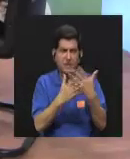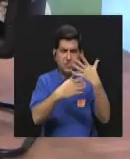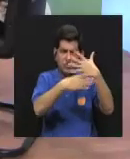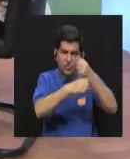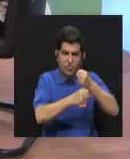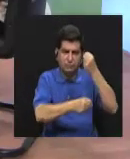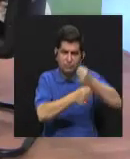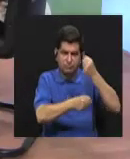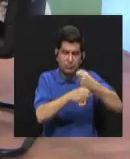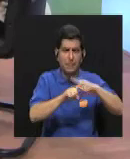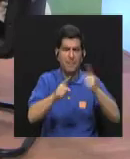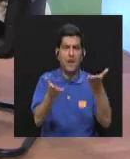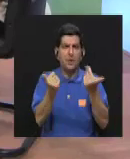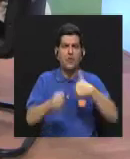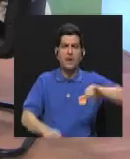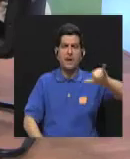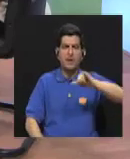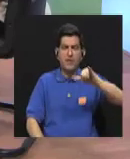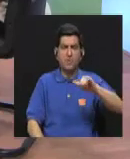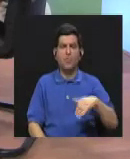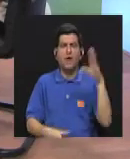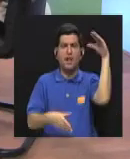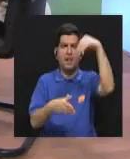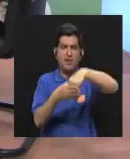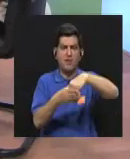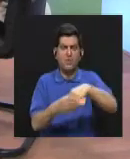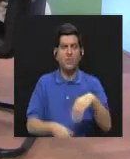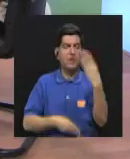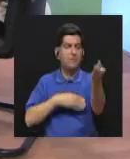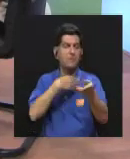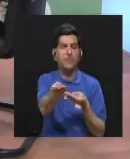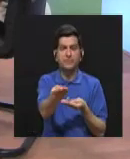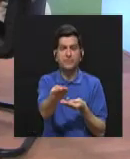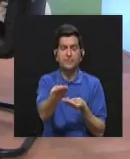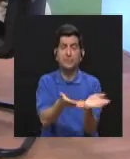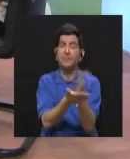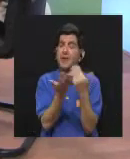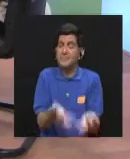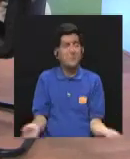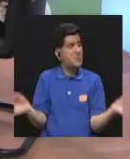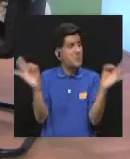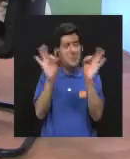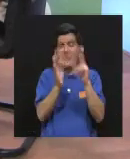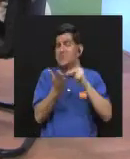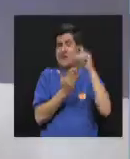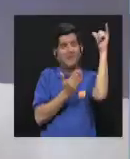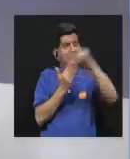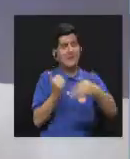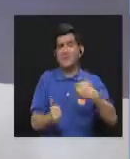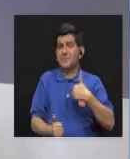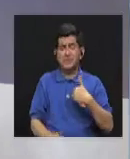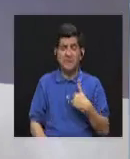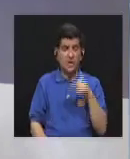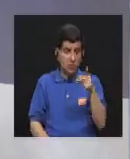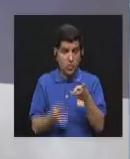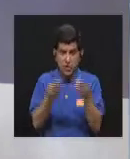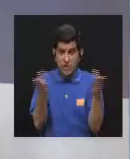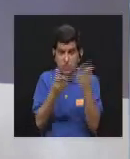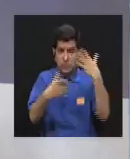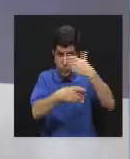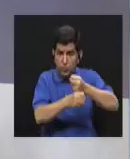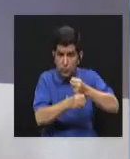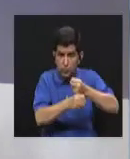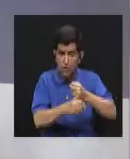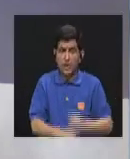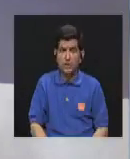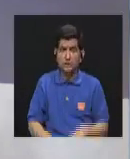la realización, sí, pero queríamos que también incluyera la devolución, porque es una parte importante del proyecto, también que estos productos